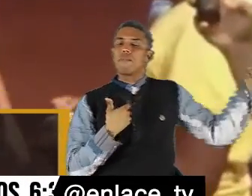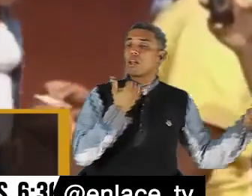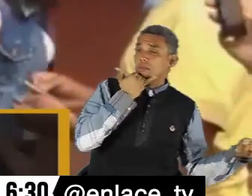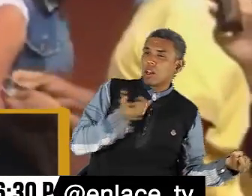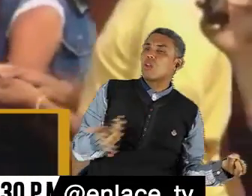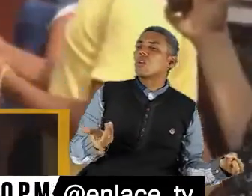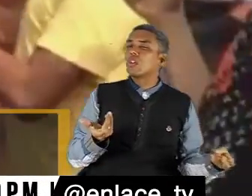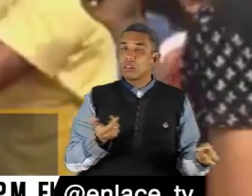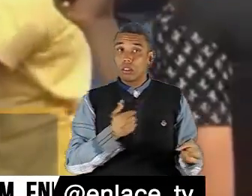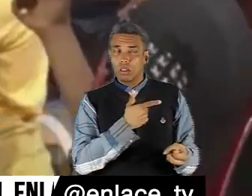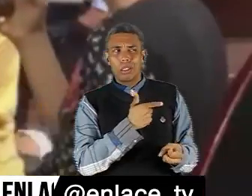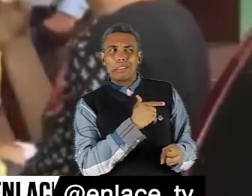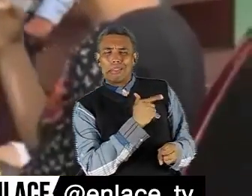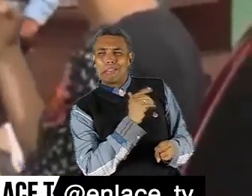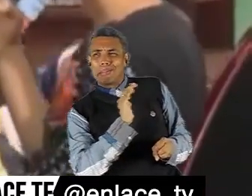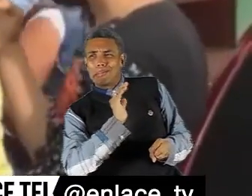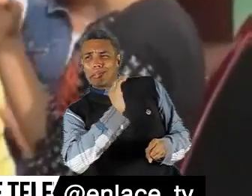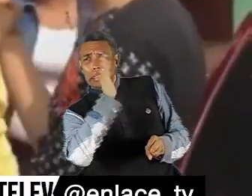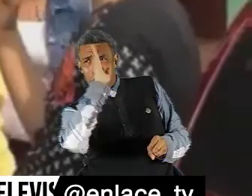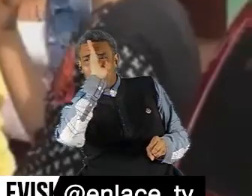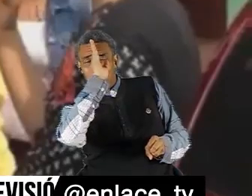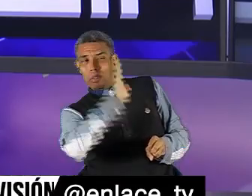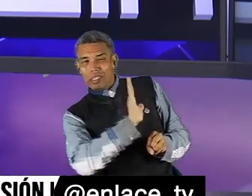acto calificado por algunos como bochornoso.